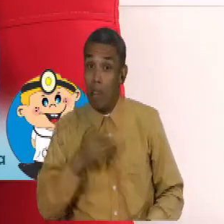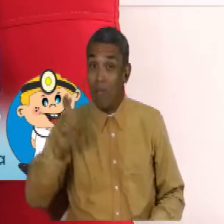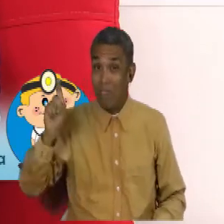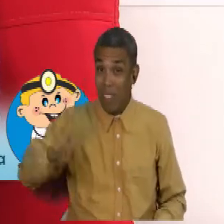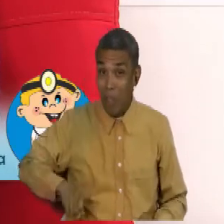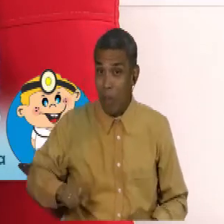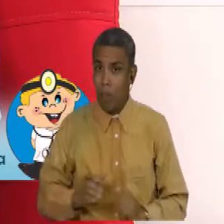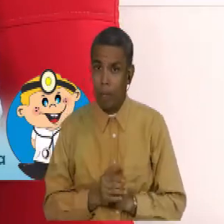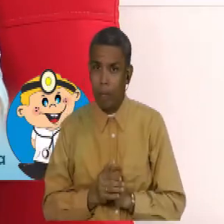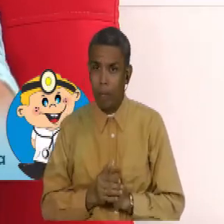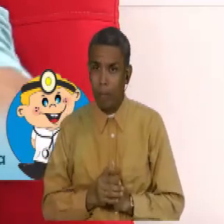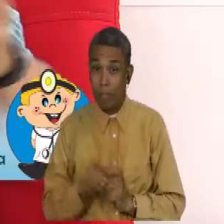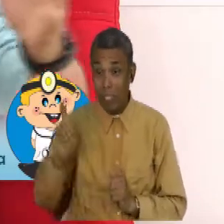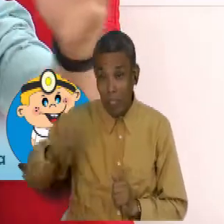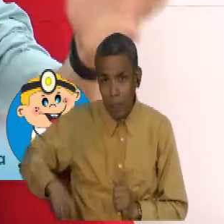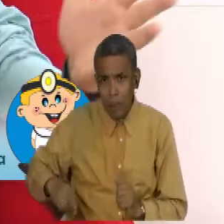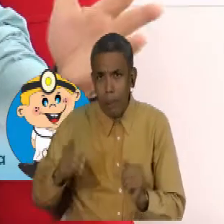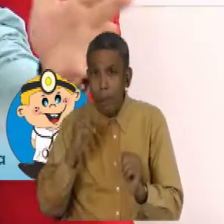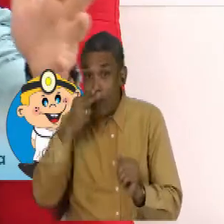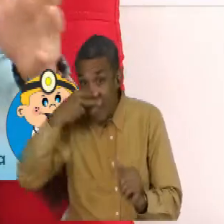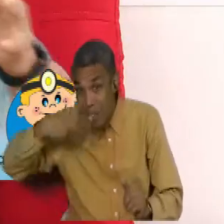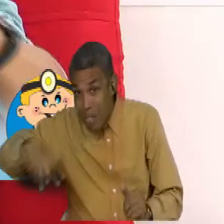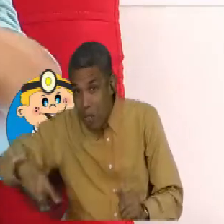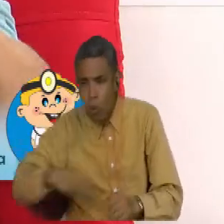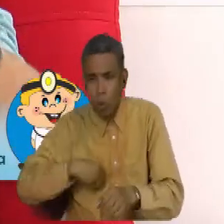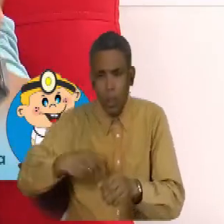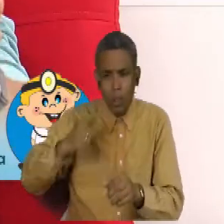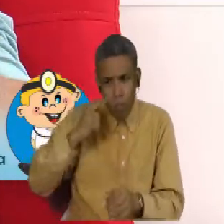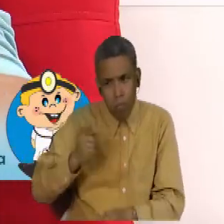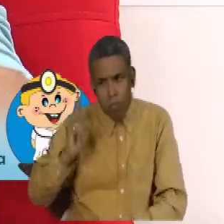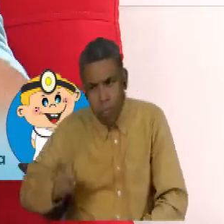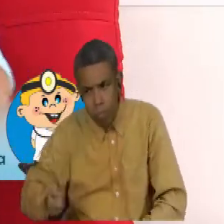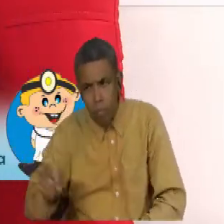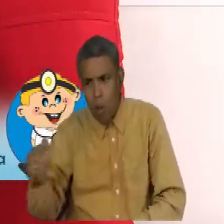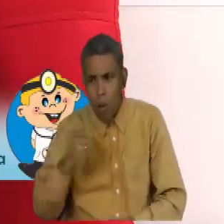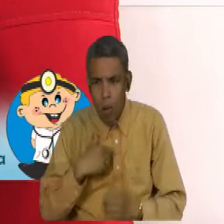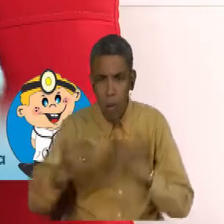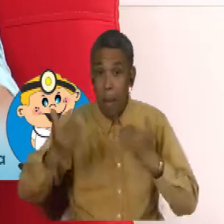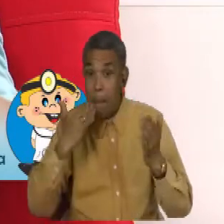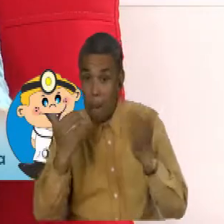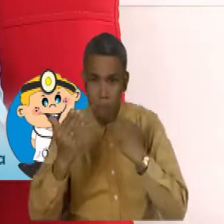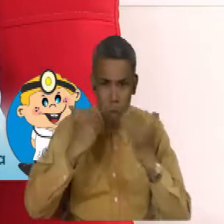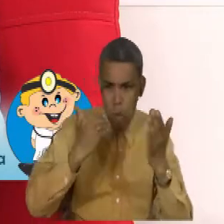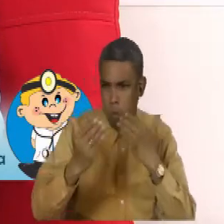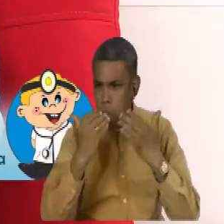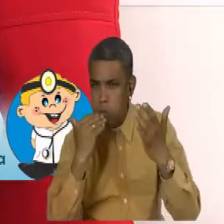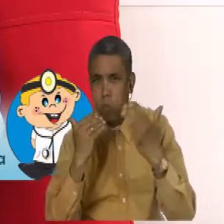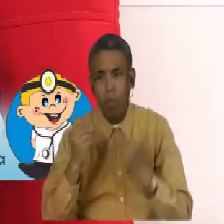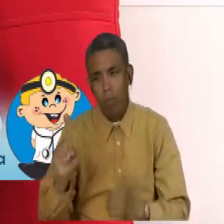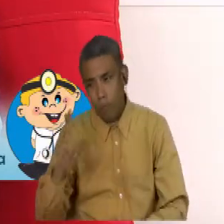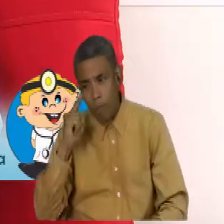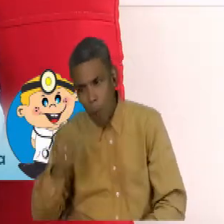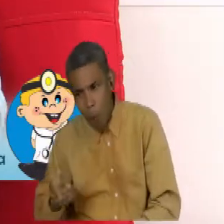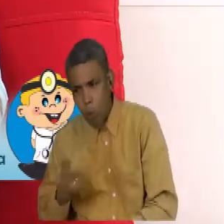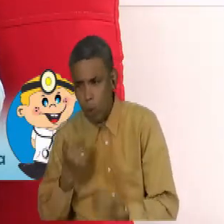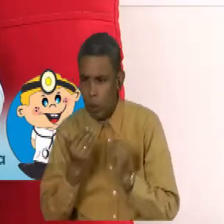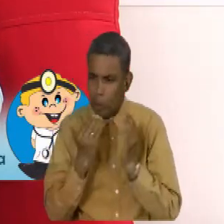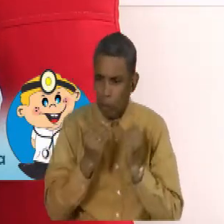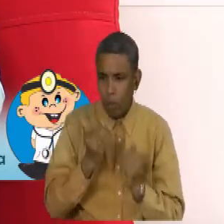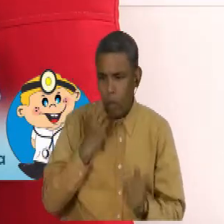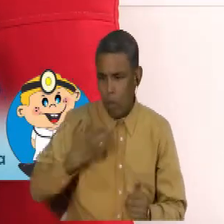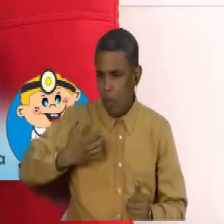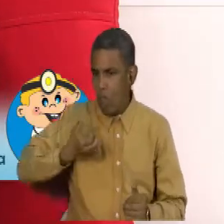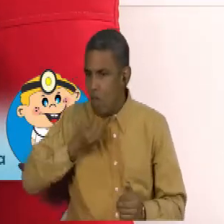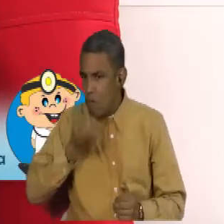pongan a alimentarlos para crear un gordito que le van a cambiar el nombre y que va a ser la burla de todos sus compañeritos en el colegio. Y